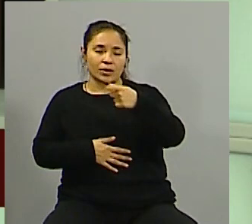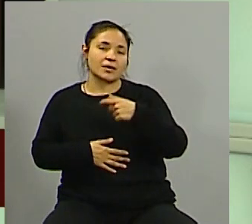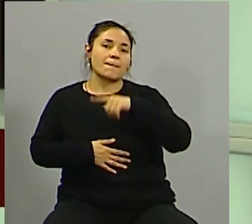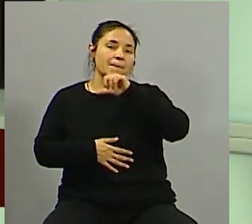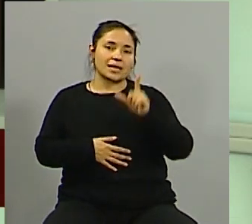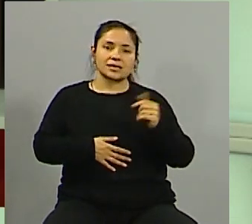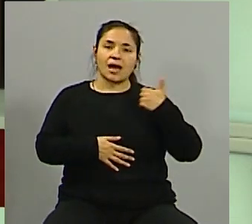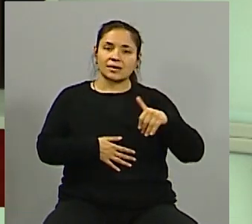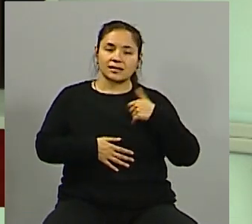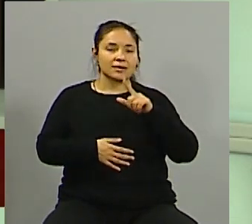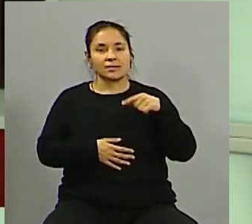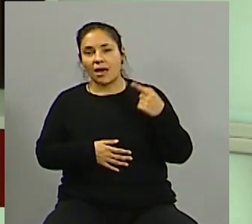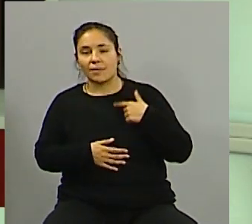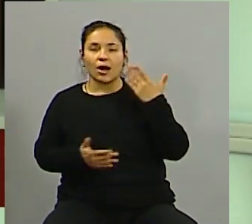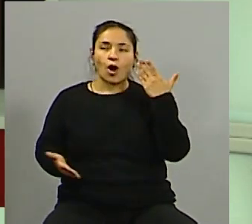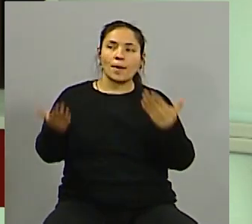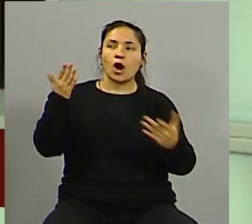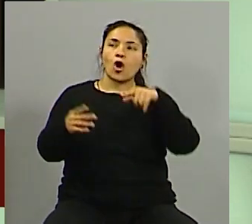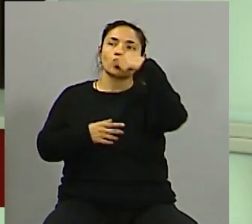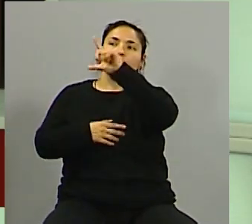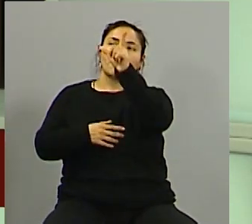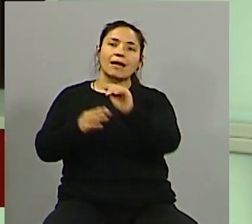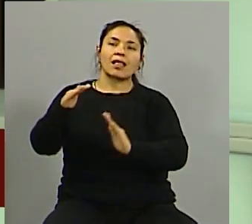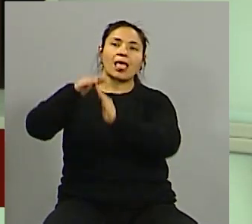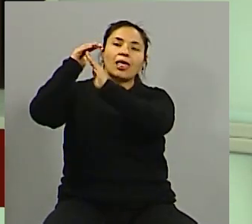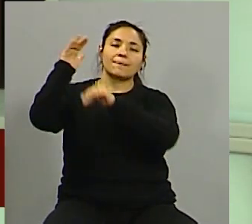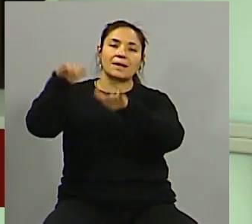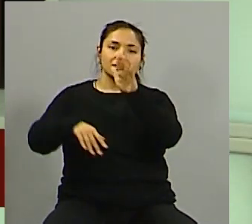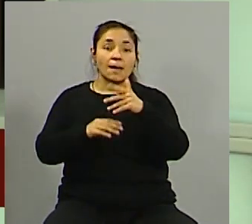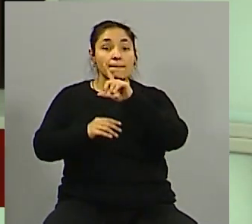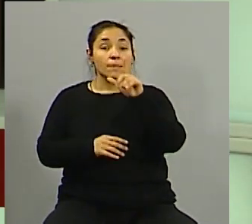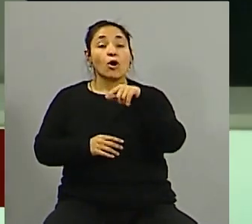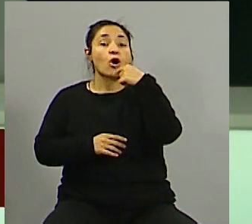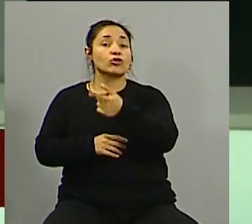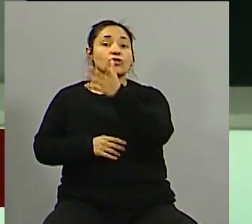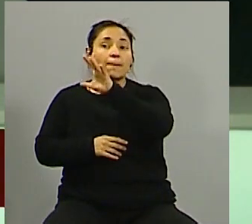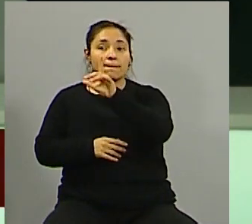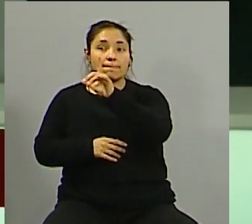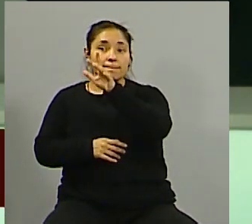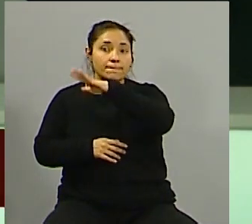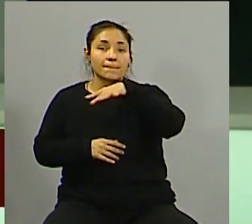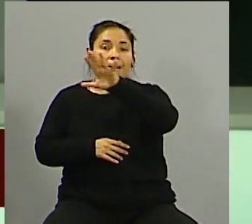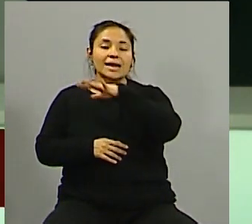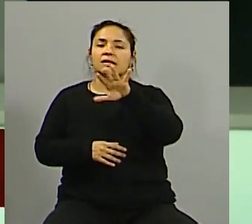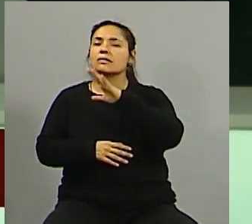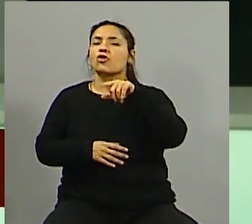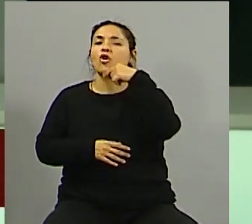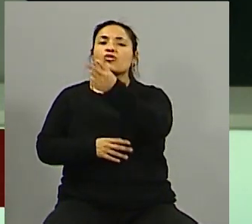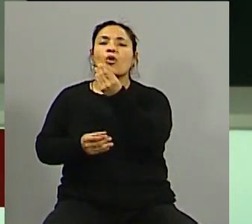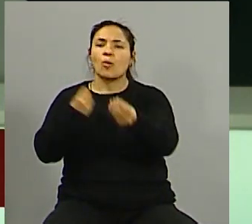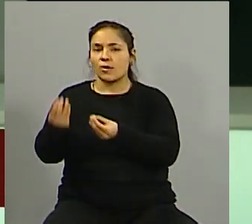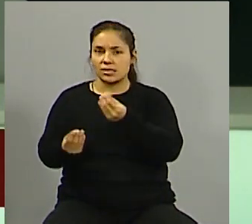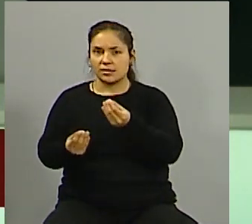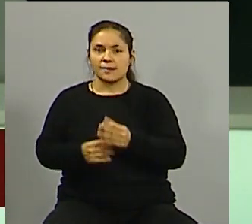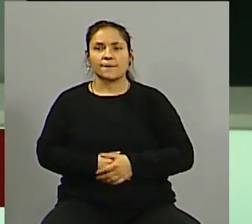nos pasa esto de nos comparamos con los países del primer mundo. ¿Cómo es el sistema en otras partes? Bueno, se